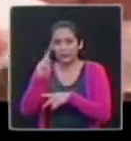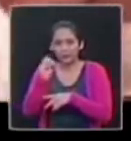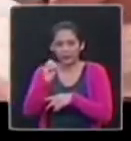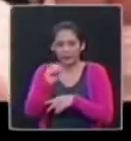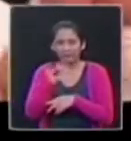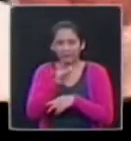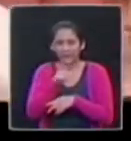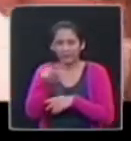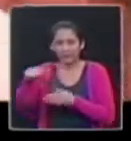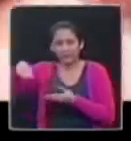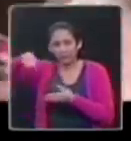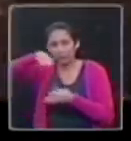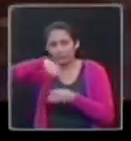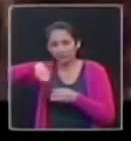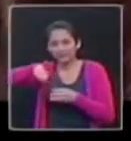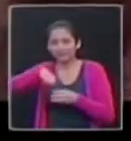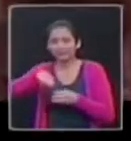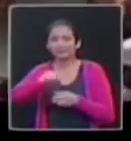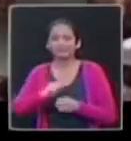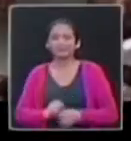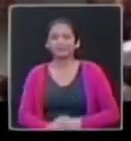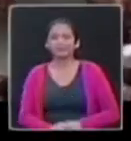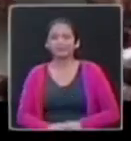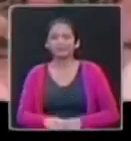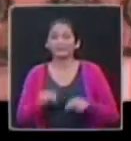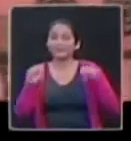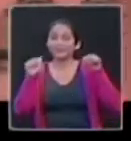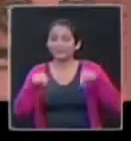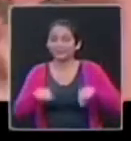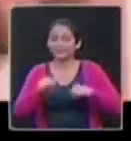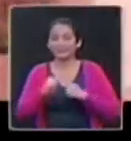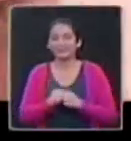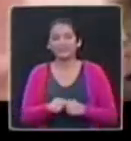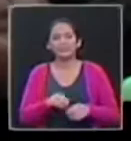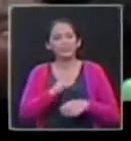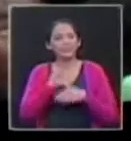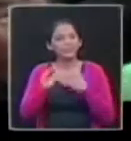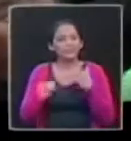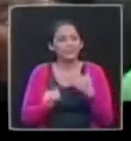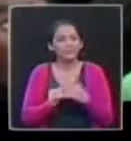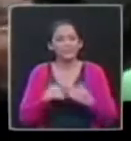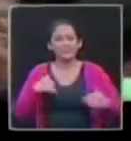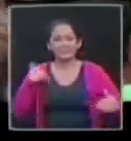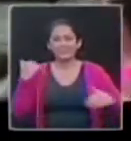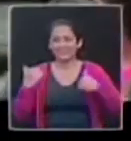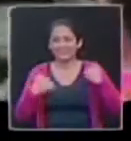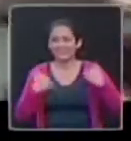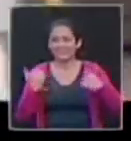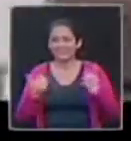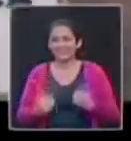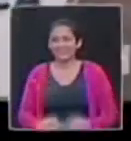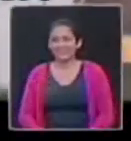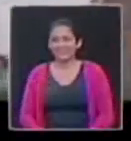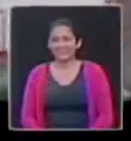poder mezclar con el fettuccine. De esta manera, Mall del Sur y Mariela Viteri divirtieron al público presente.